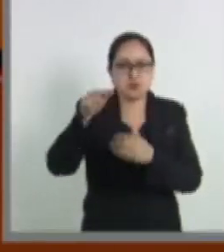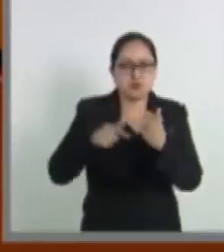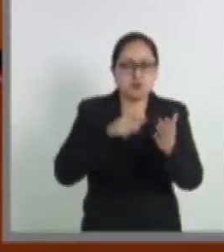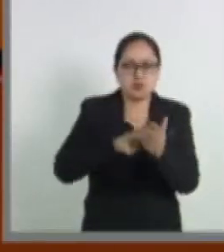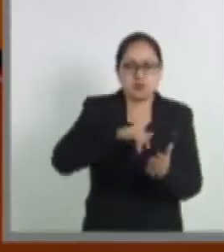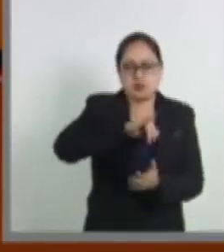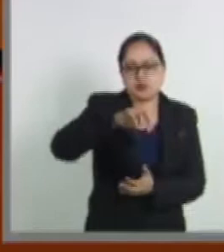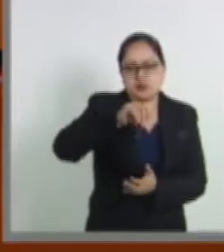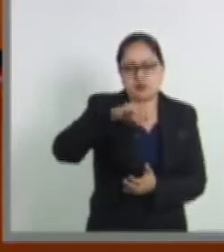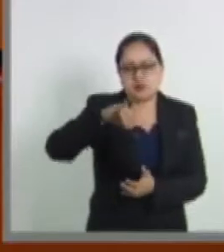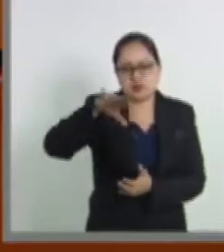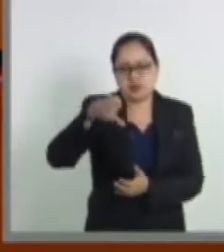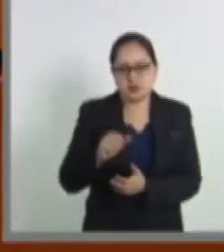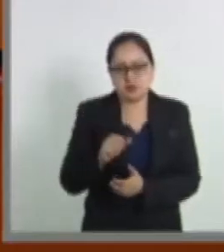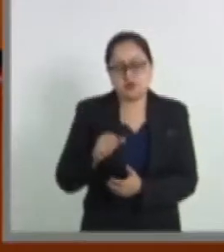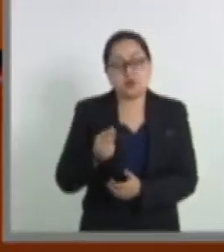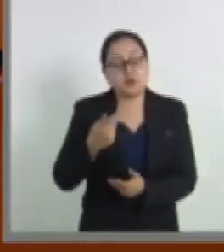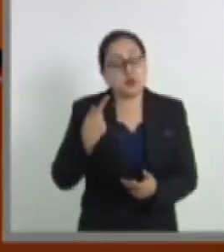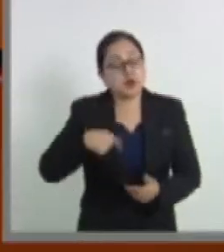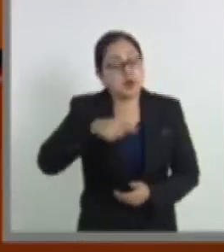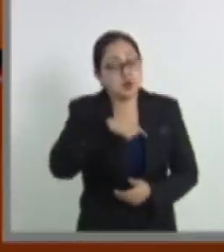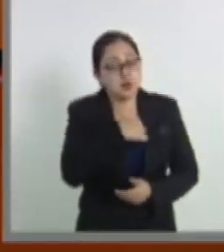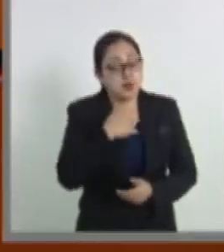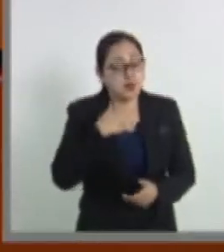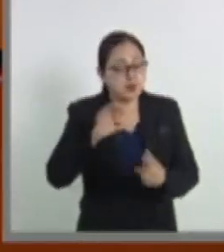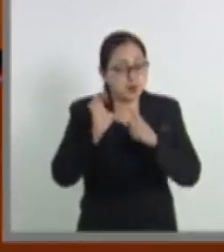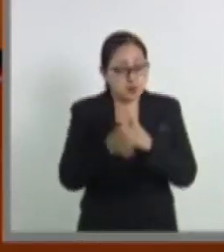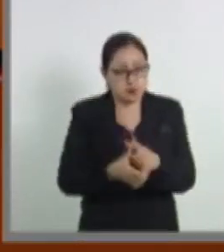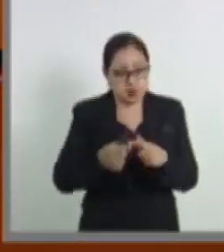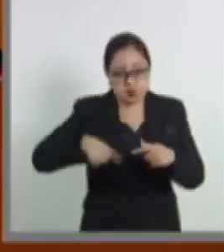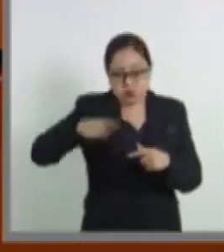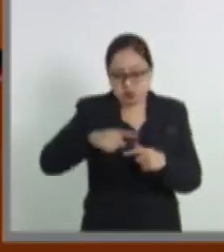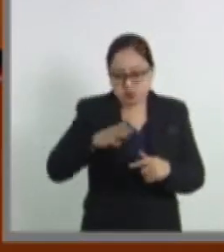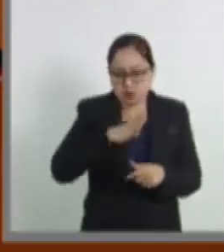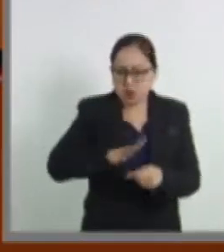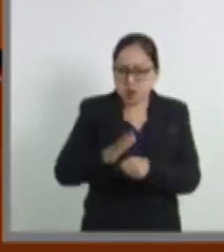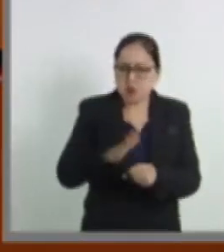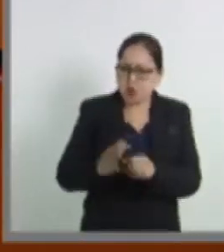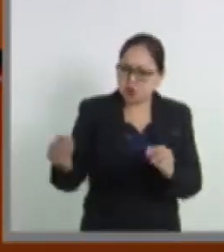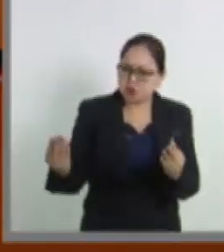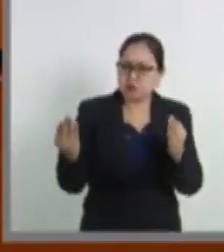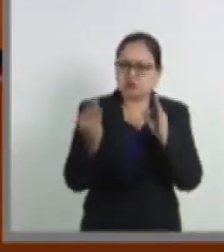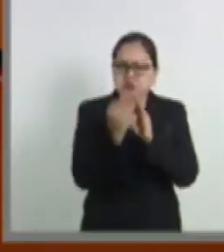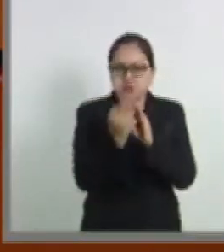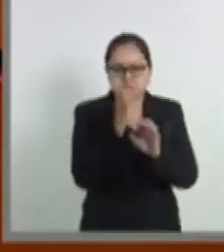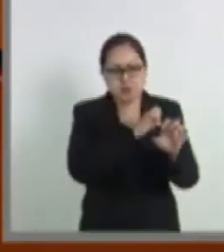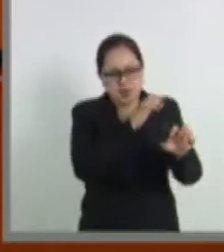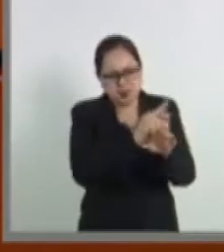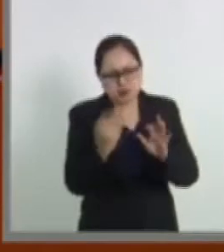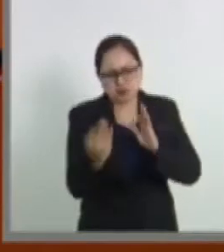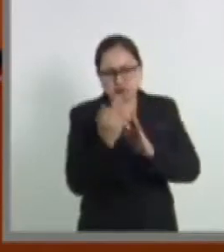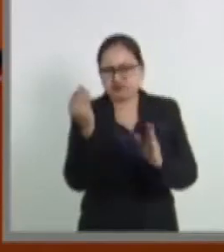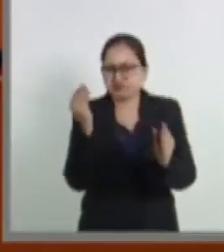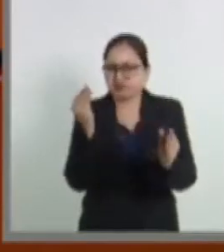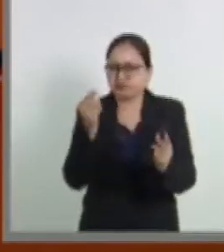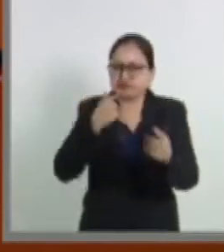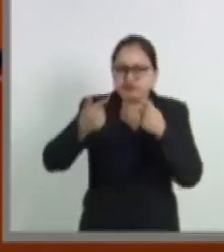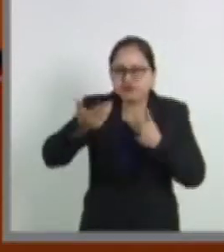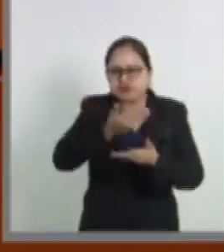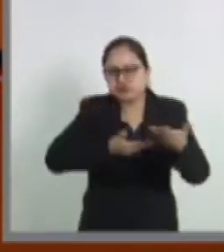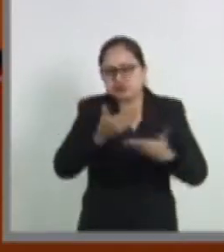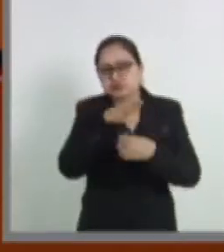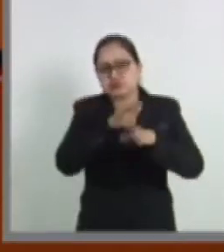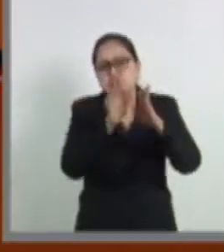Jamaica, los integrantes de las Comisiones Unidas tuvimos oportunidad de sostener un diálogo con el embajador sobre la importancia de la